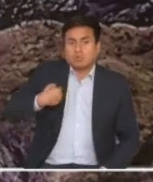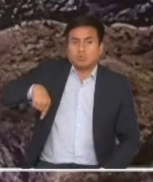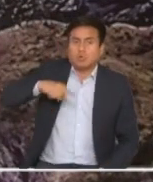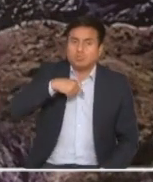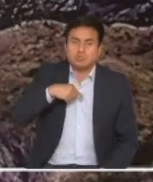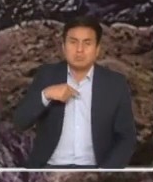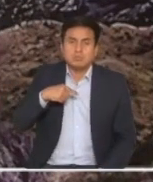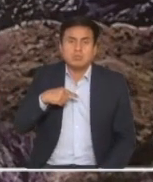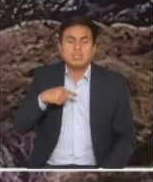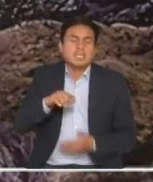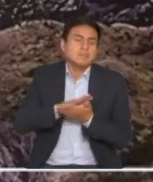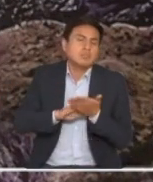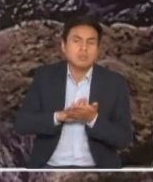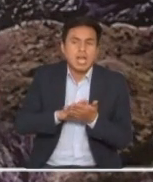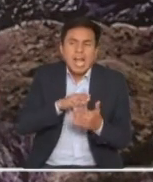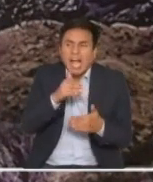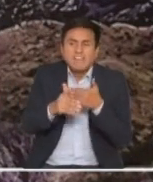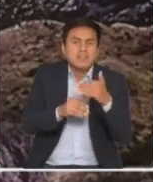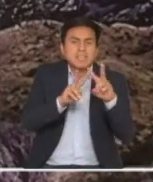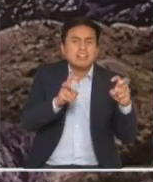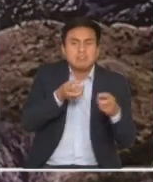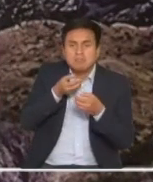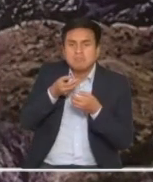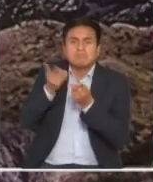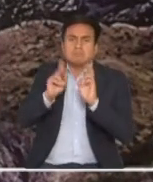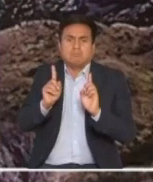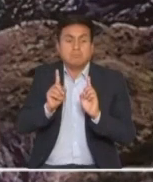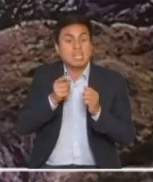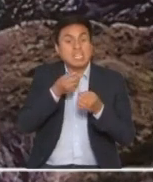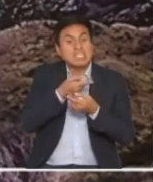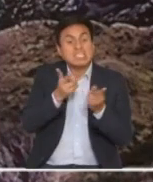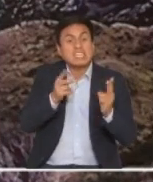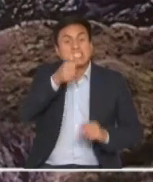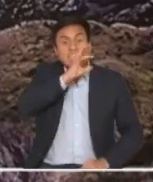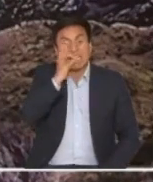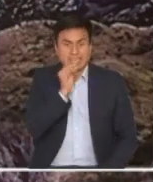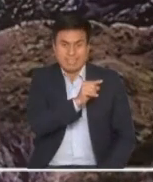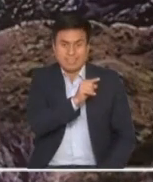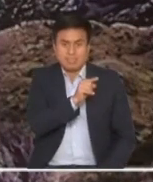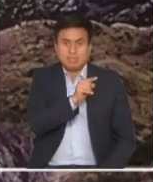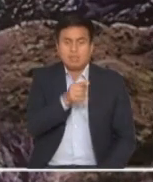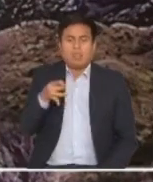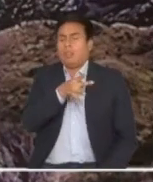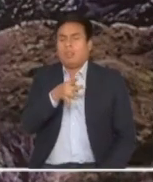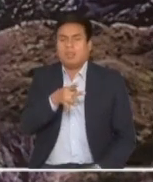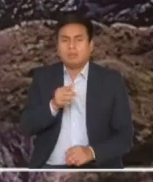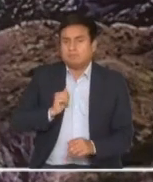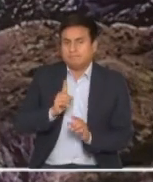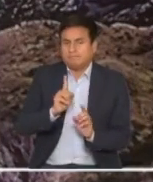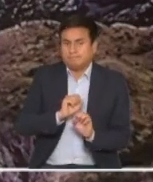podríamos deslizar cómo avanza una investigación que ha sido declarada como secreta Ah porque estaríamos incumpliendo